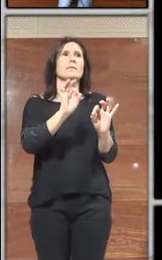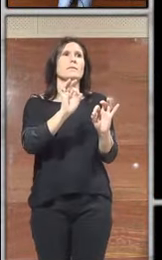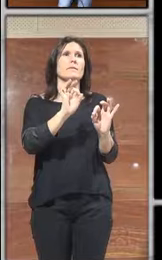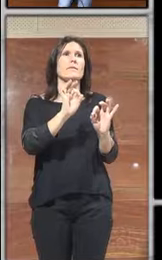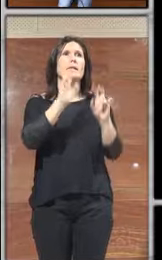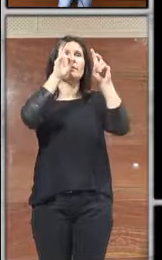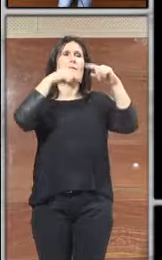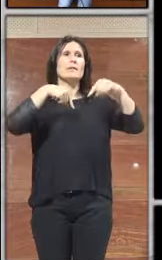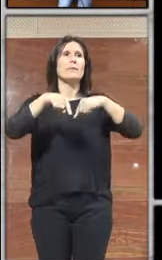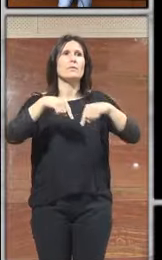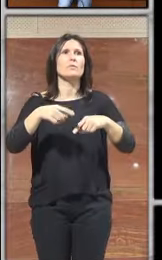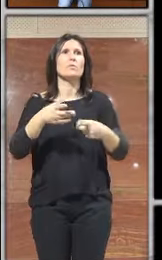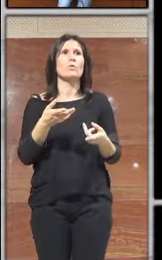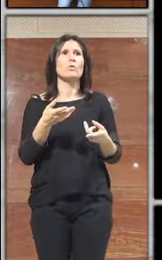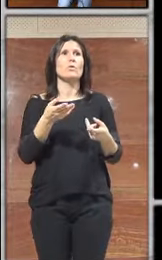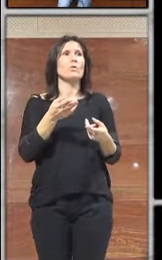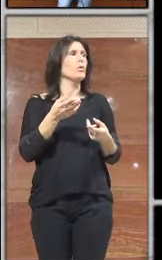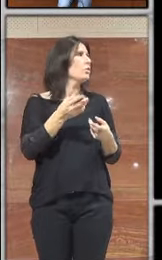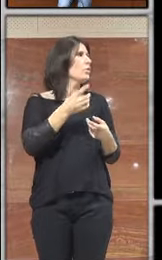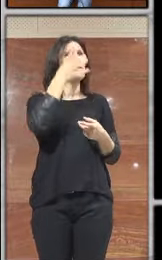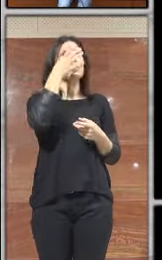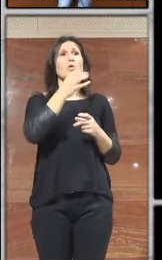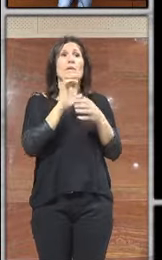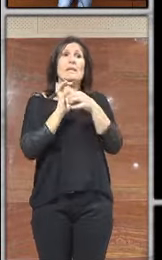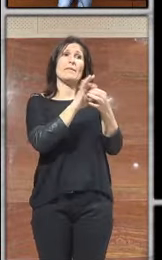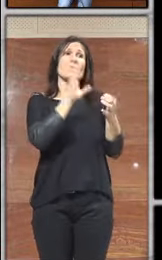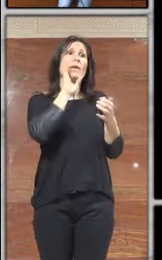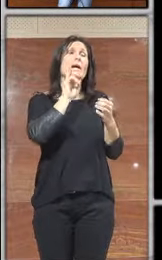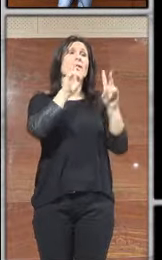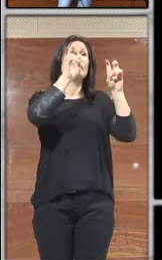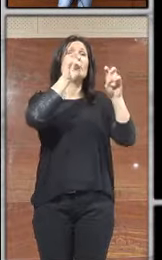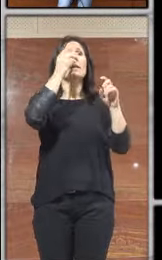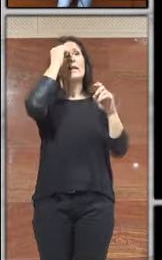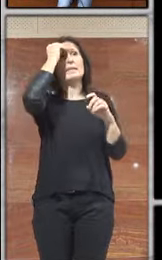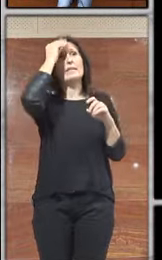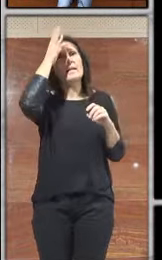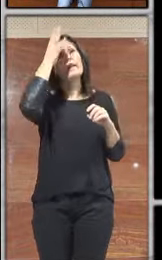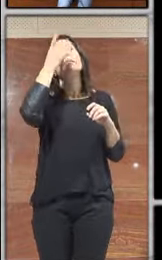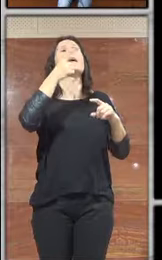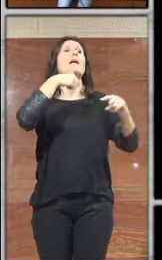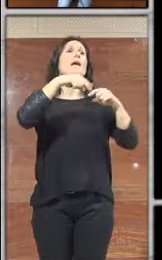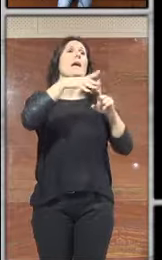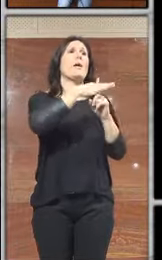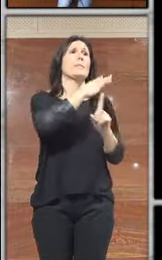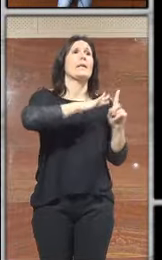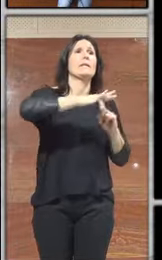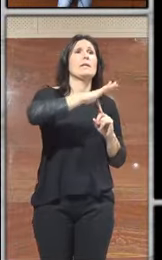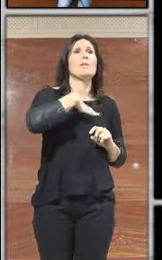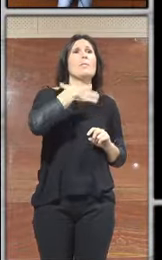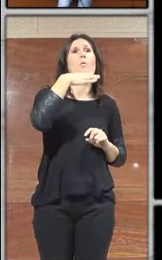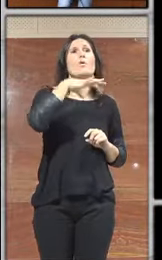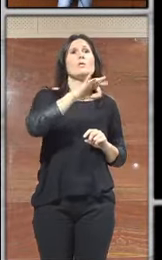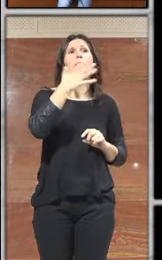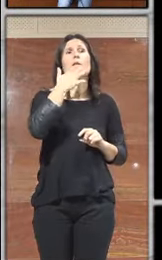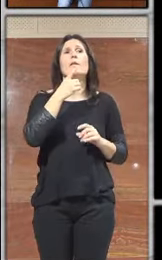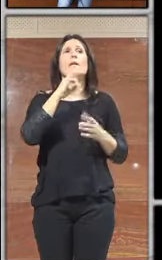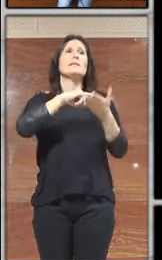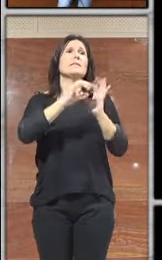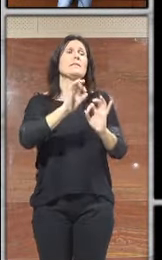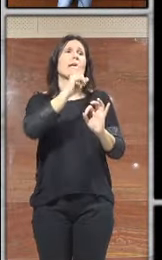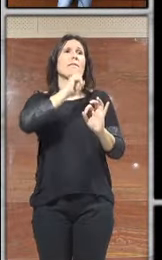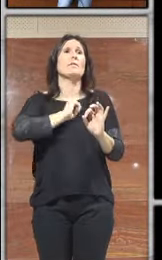desplazamiento y también, yo creo que viene muy conectado con el tema de inteligencia ambiental, con la posibilidad de tener sistemas de aviso de